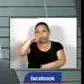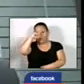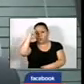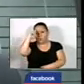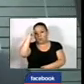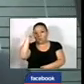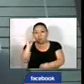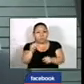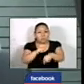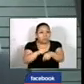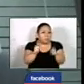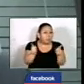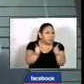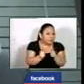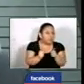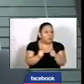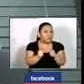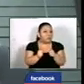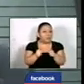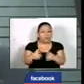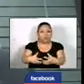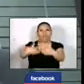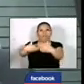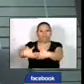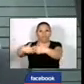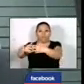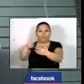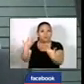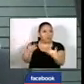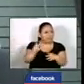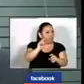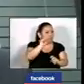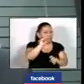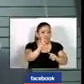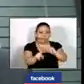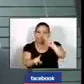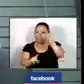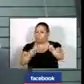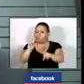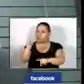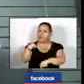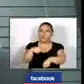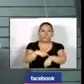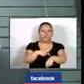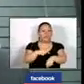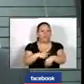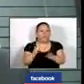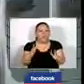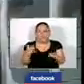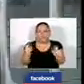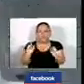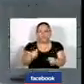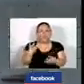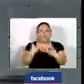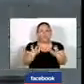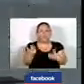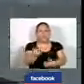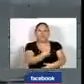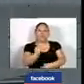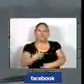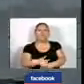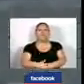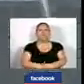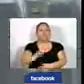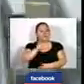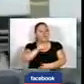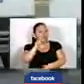laboral. Más de la mitad de las empresas encuestadas tuvieron que reducir su fuerza laboral. En el caso